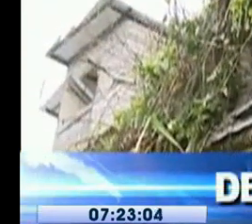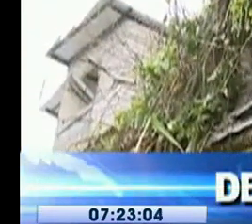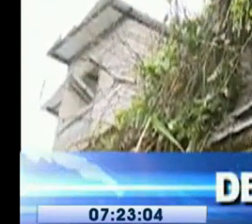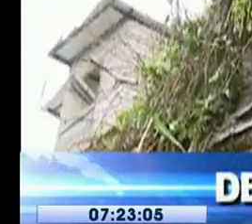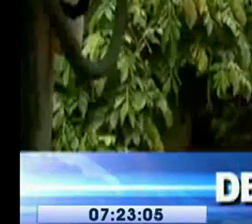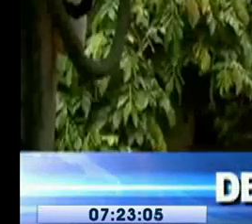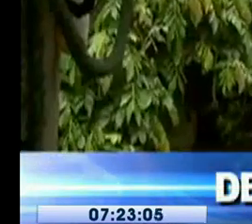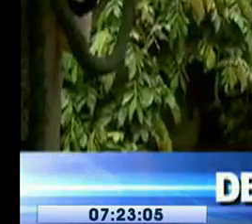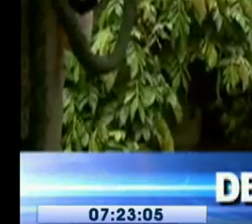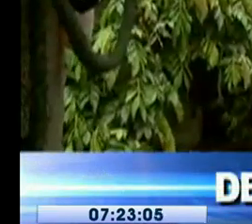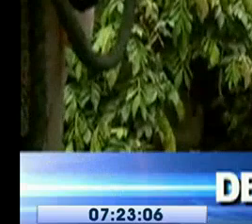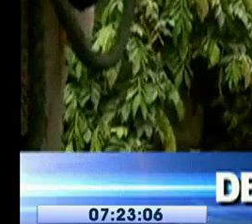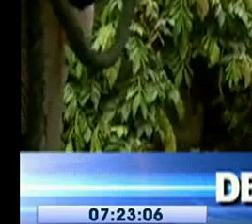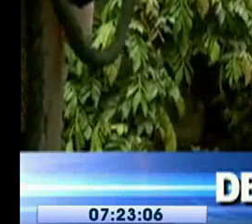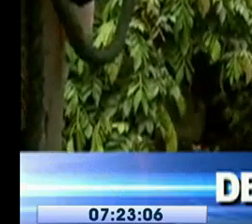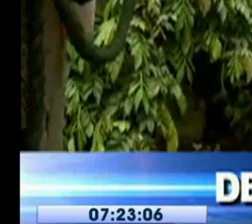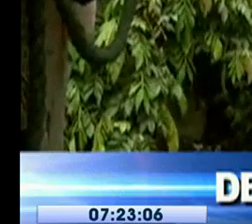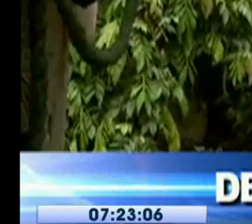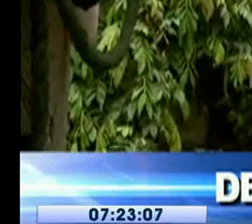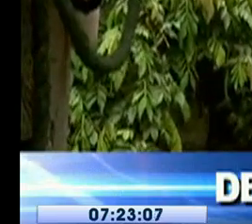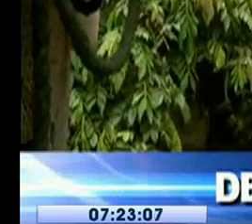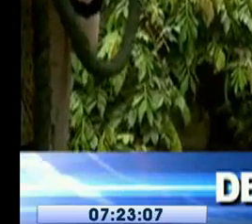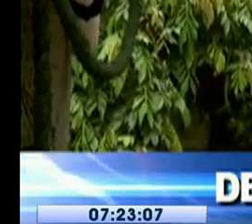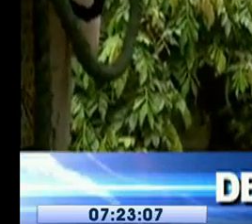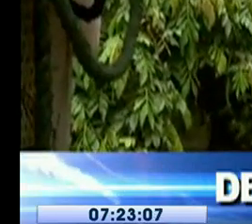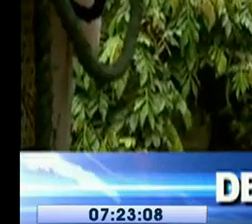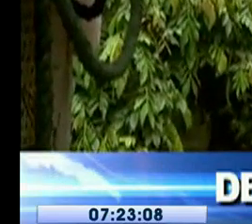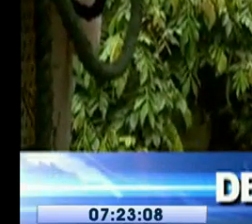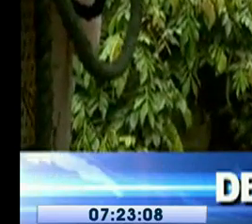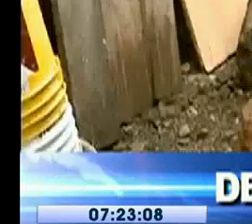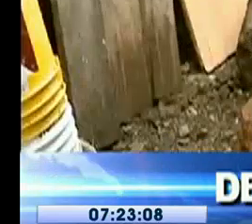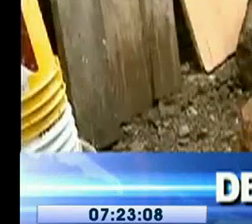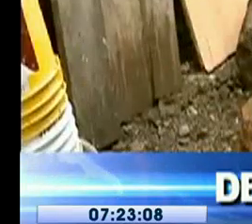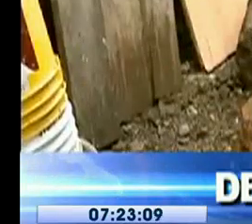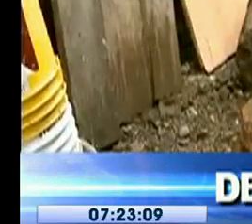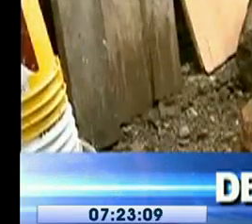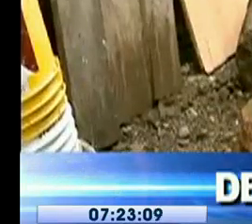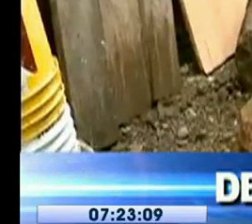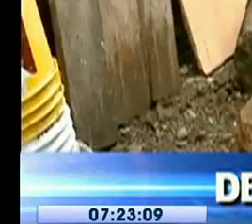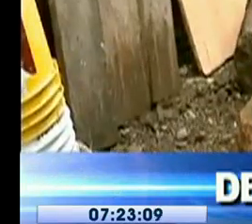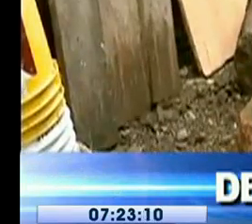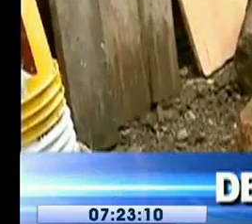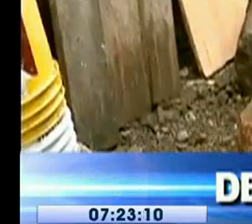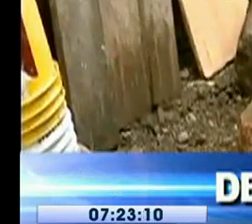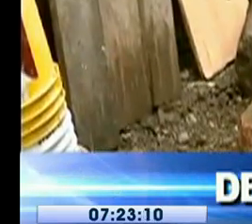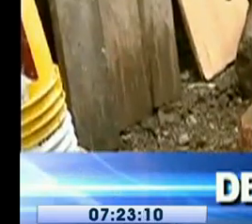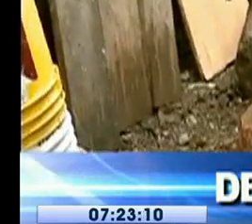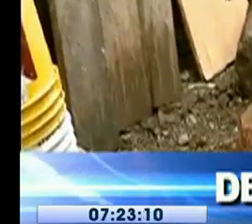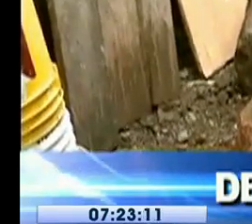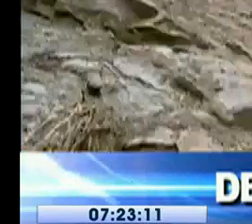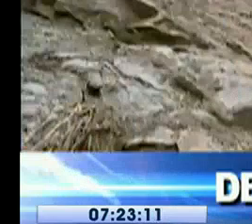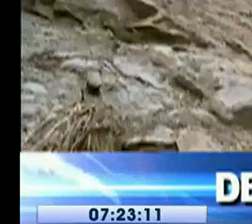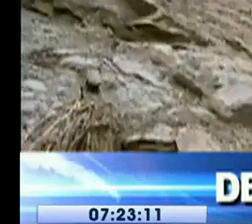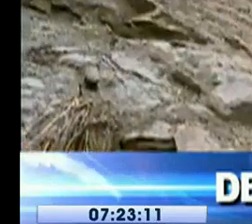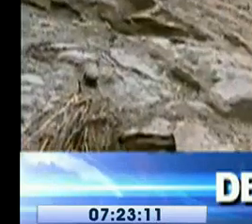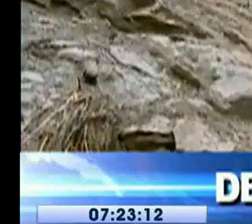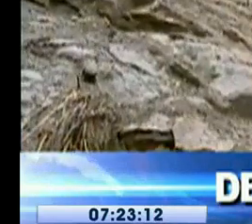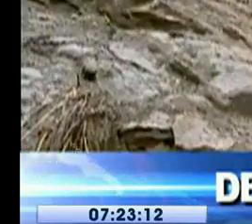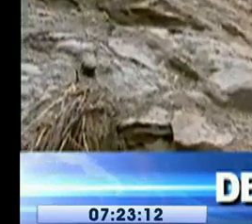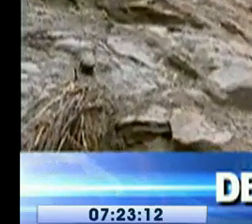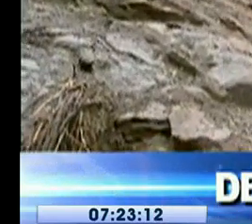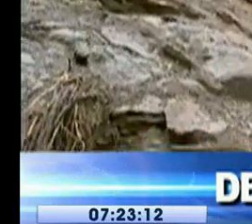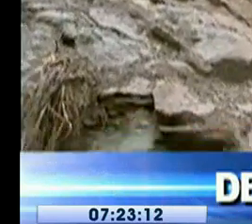Además, deslizamiento de rocas afectó 2 viviendas en un sector del noroeste de Guayaquil.